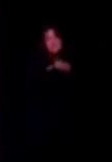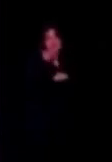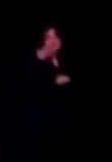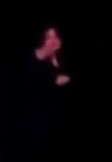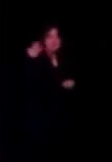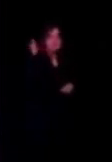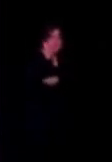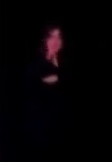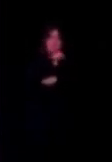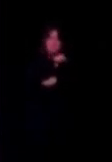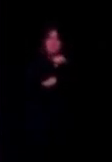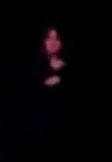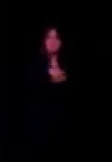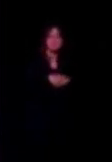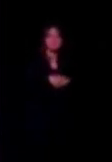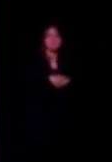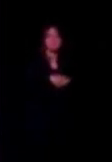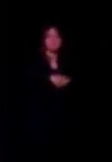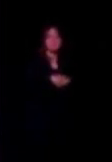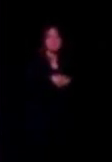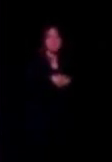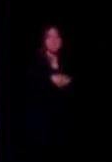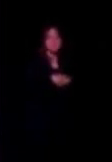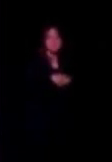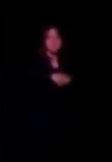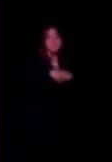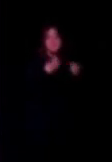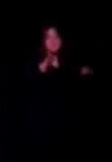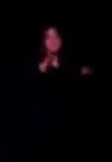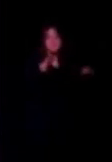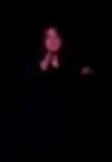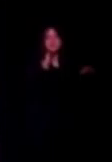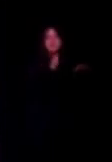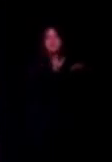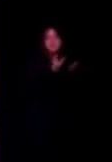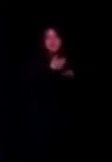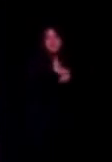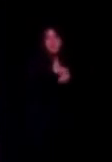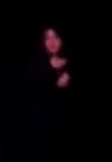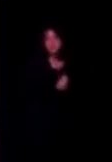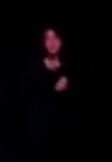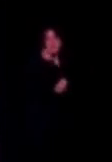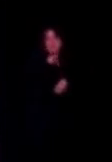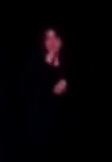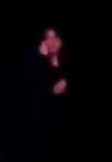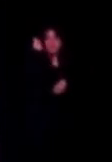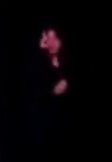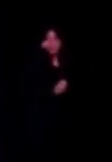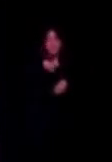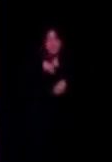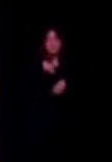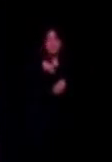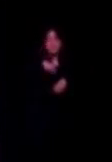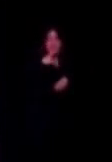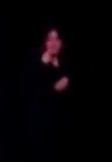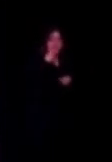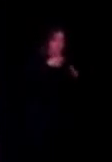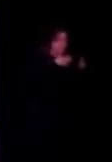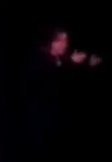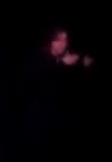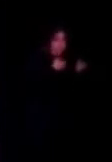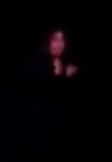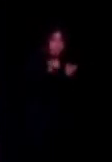planteamiento, yo vislumbraba como, por entenderme yo un poco y por compartirlo, como dos grandes caminos, ¿no? Que es